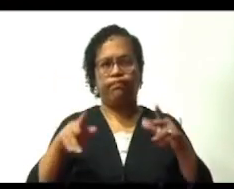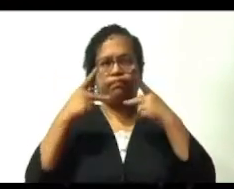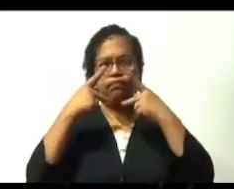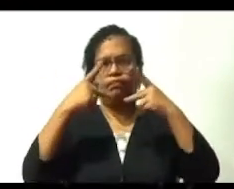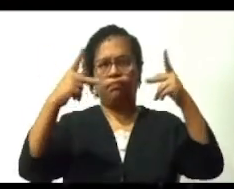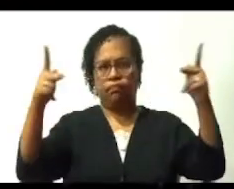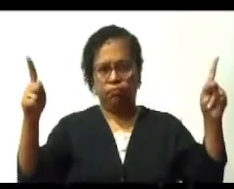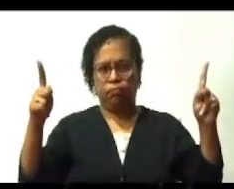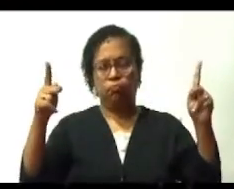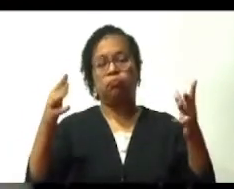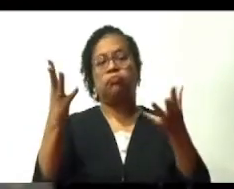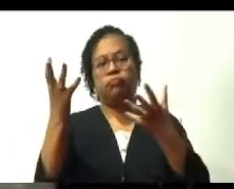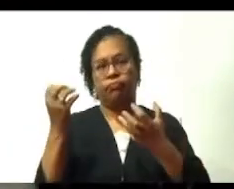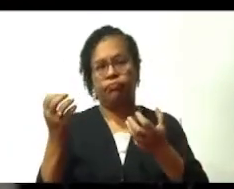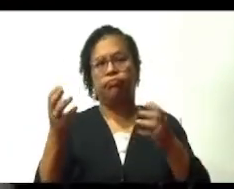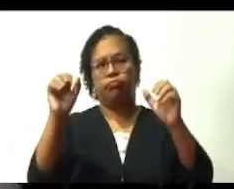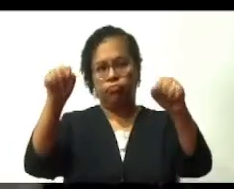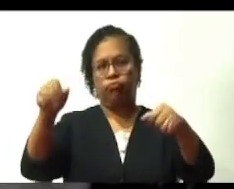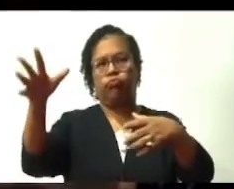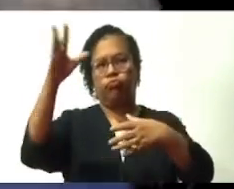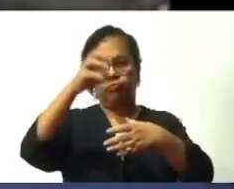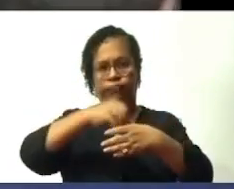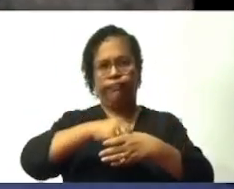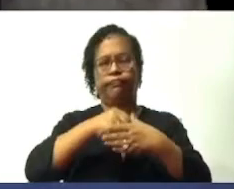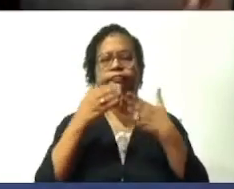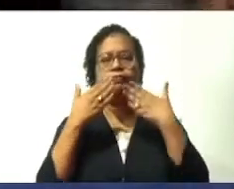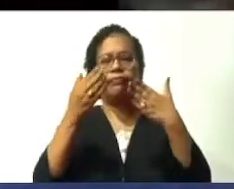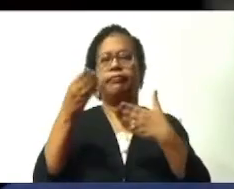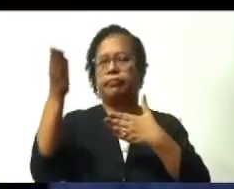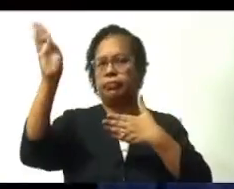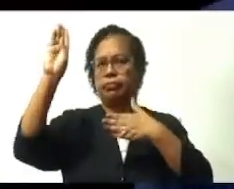la mayoría de los que están aquí. Muchísimas gracias y que Dios me lo bendiga.